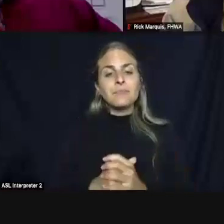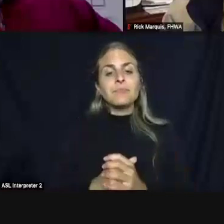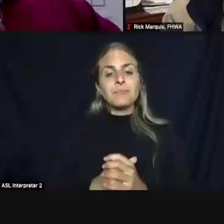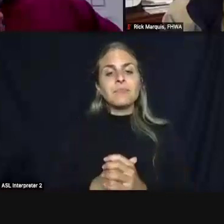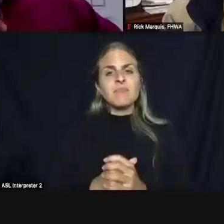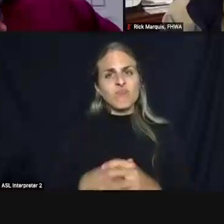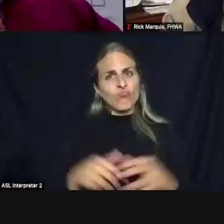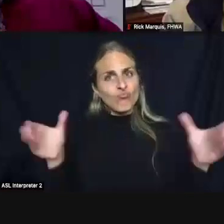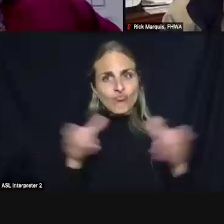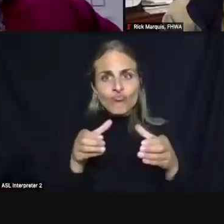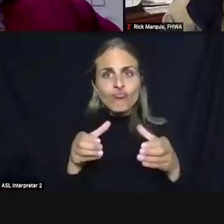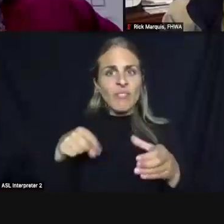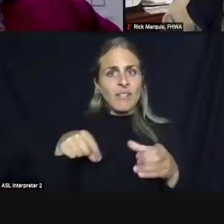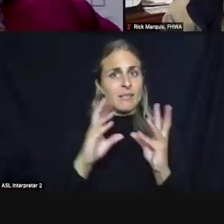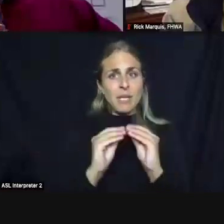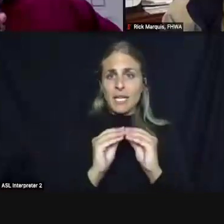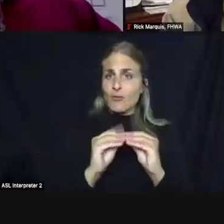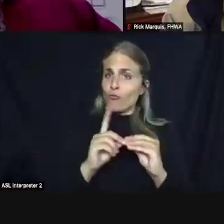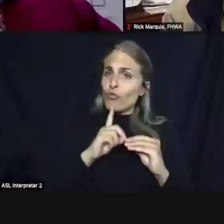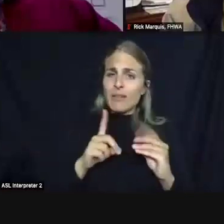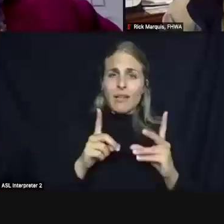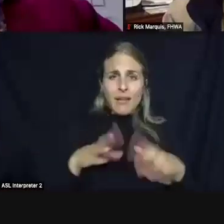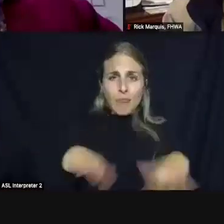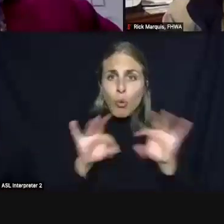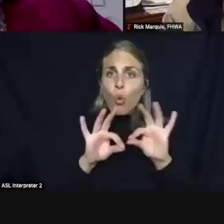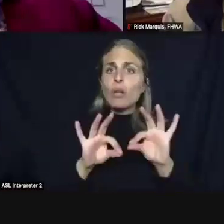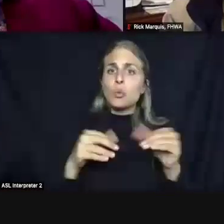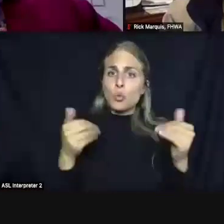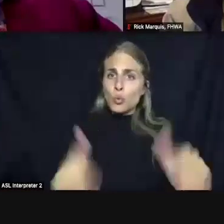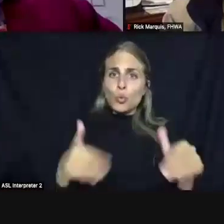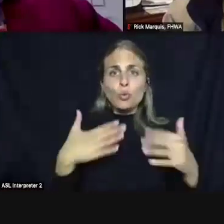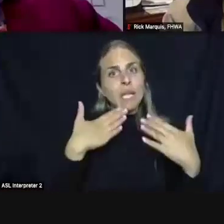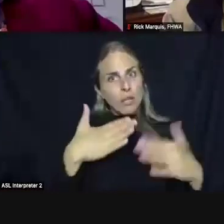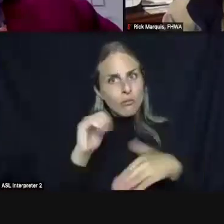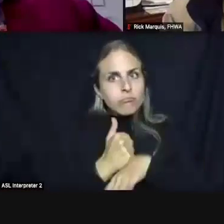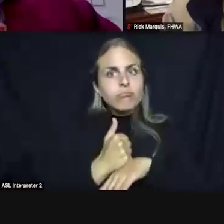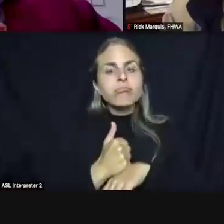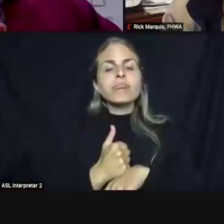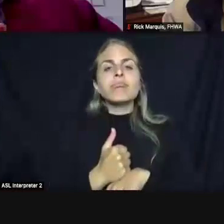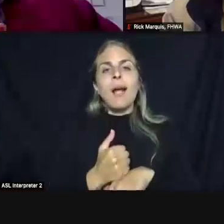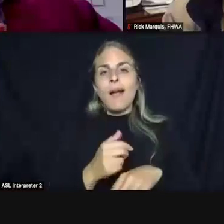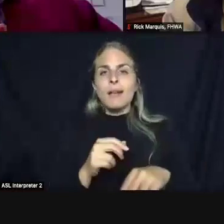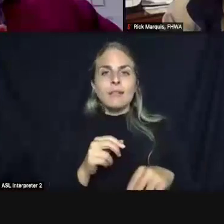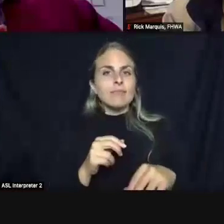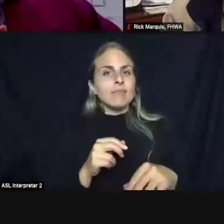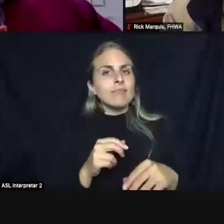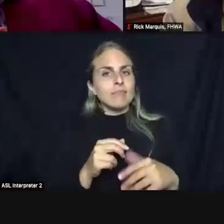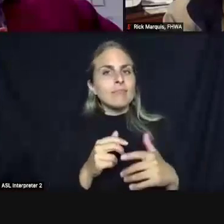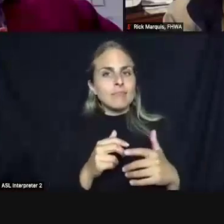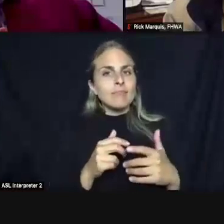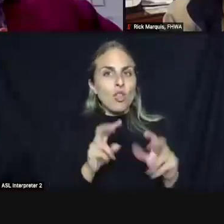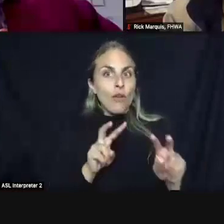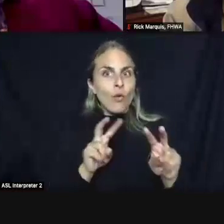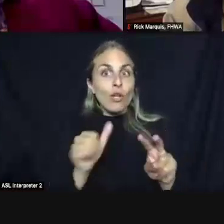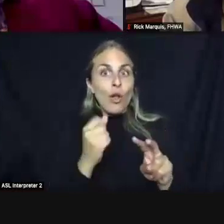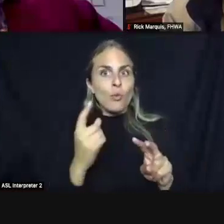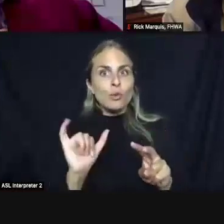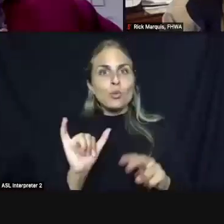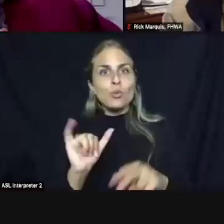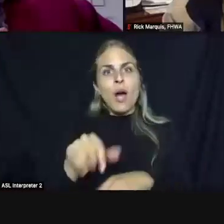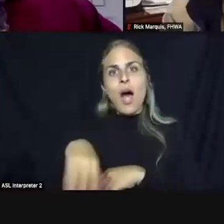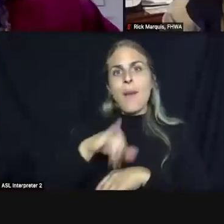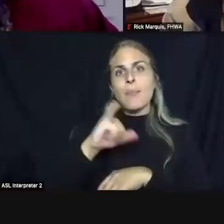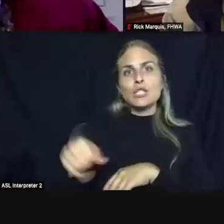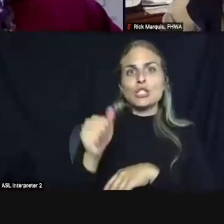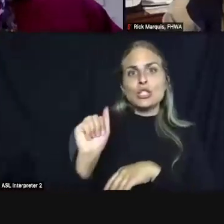oportunidad. Esta reunión es realmente importante y tengo ansias a las